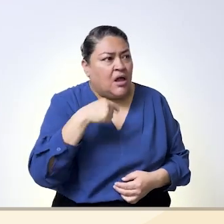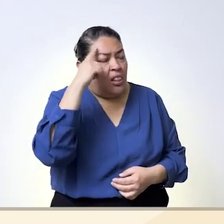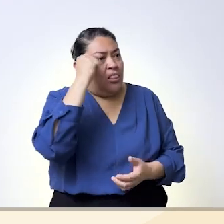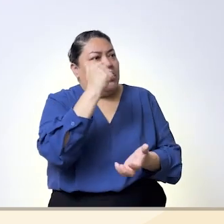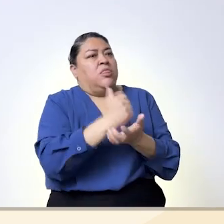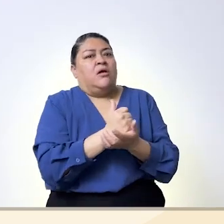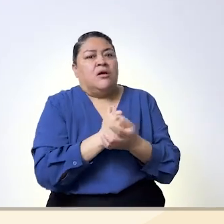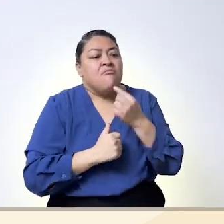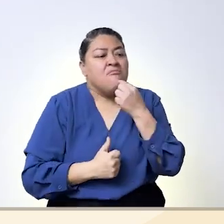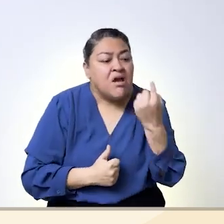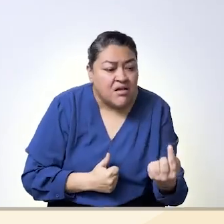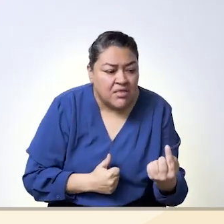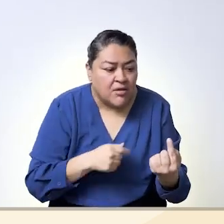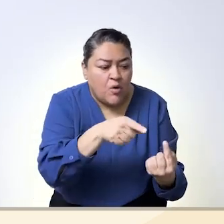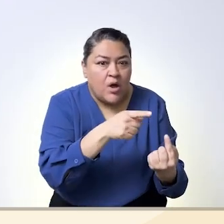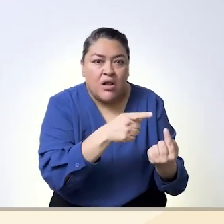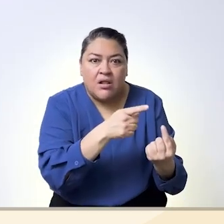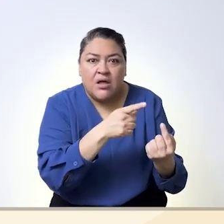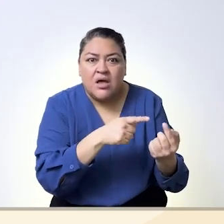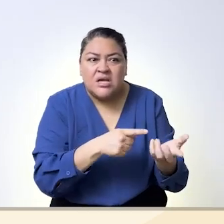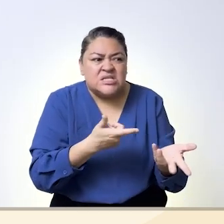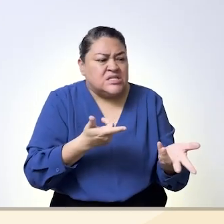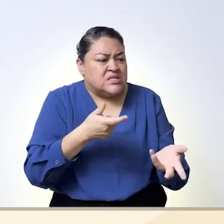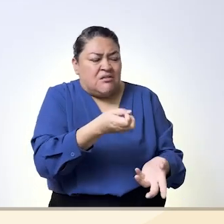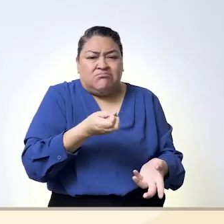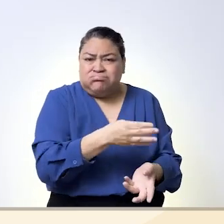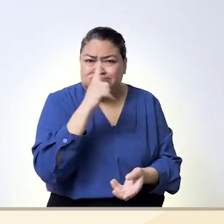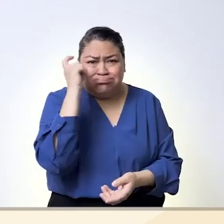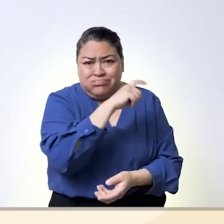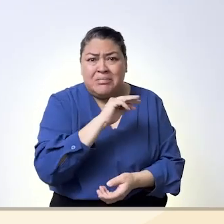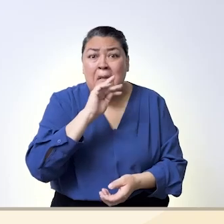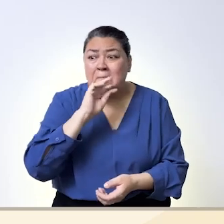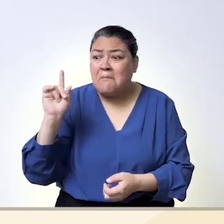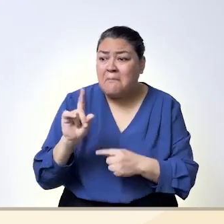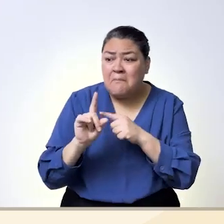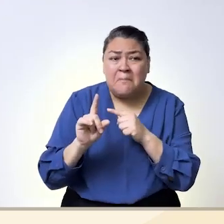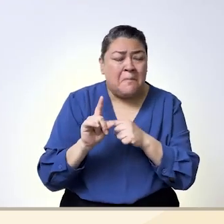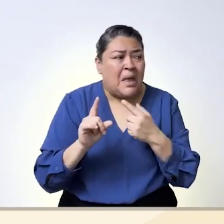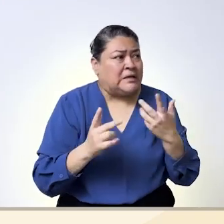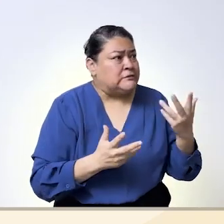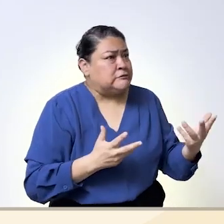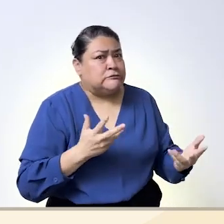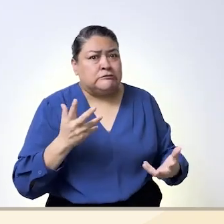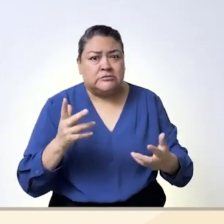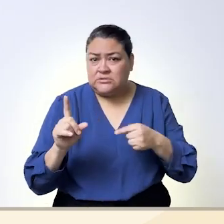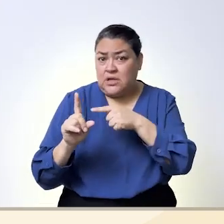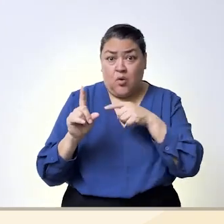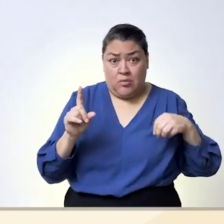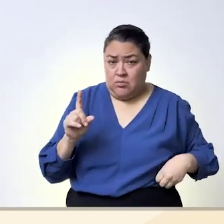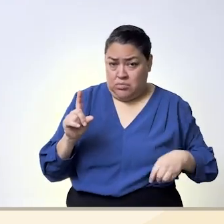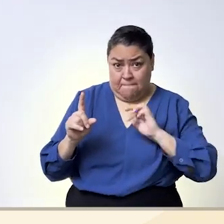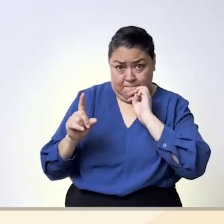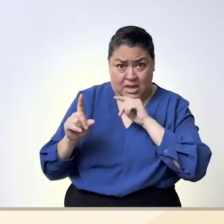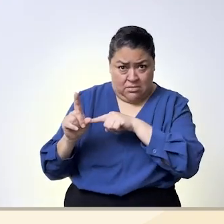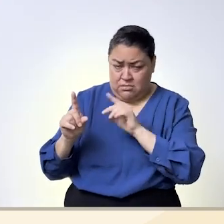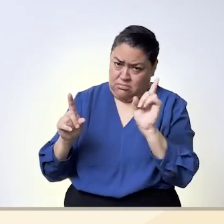desde ahí le estás marcando un camino a la infancia bien complicado, porque la mamá, con el conocimiento que tiene,